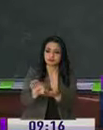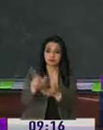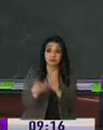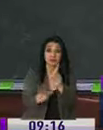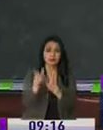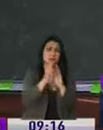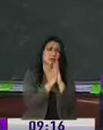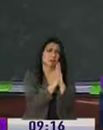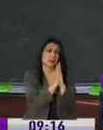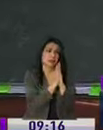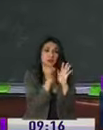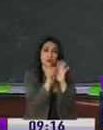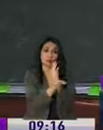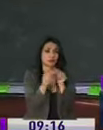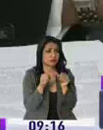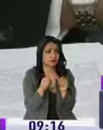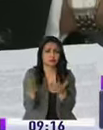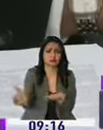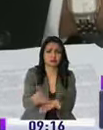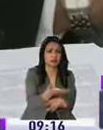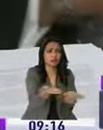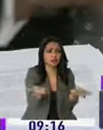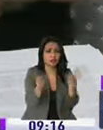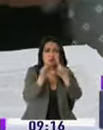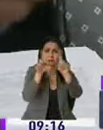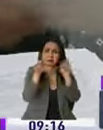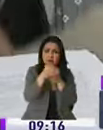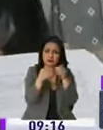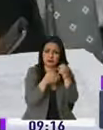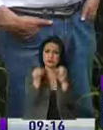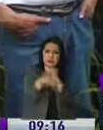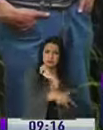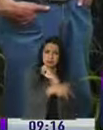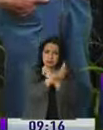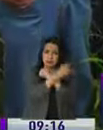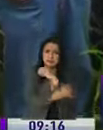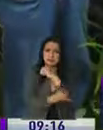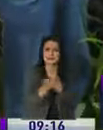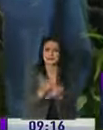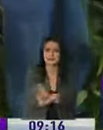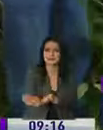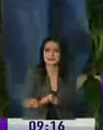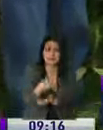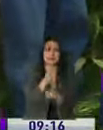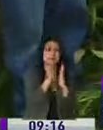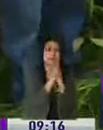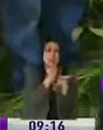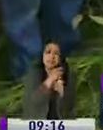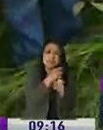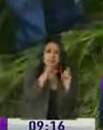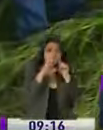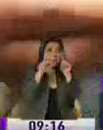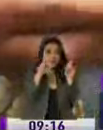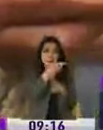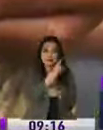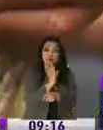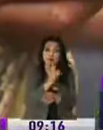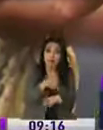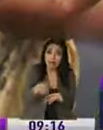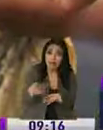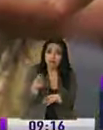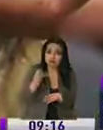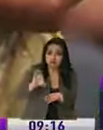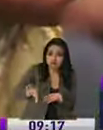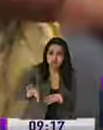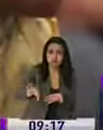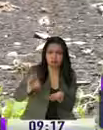de los afectados para continuar con el embargo de los bienes de la empresa Chevron en ese país. Esta era una medida para presionar a que la empresa estadounidense pague el